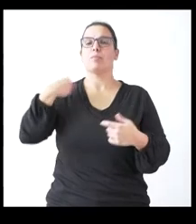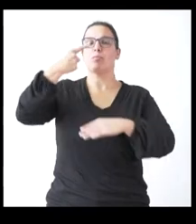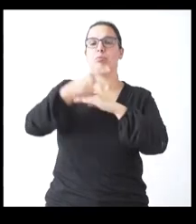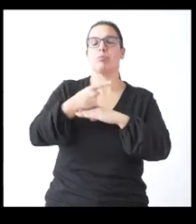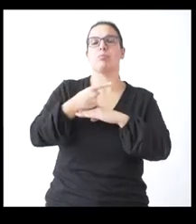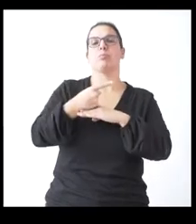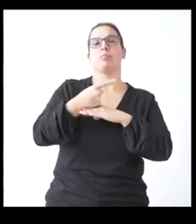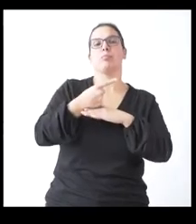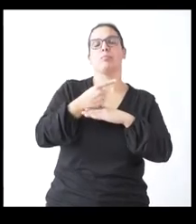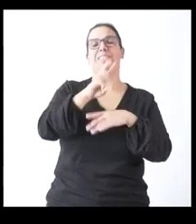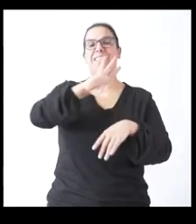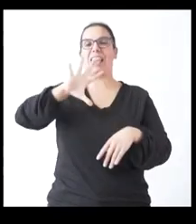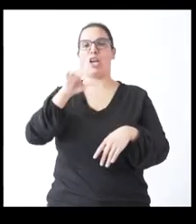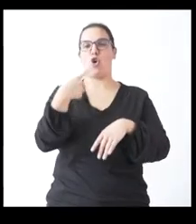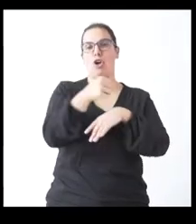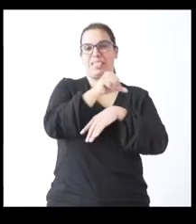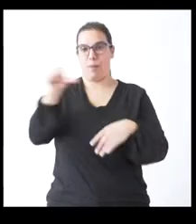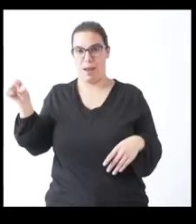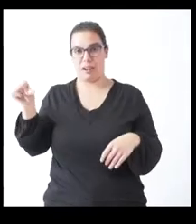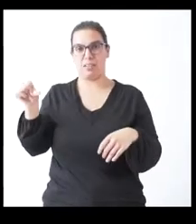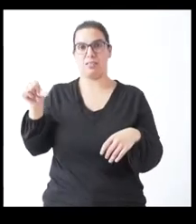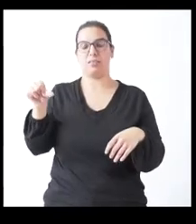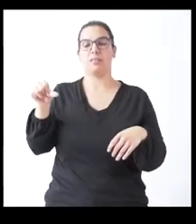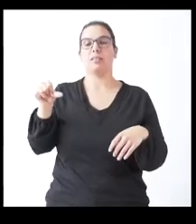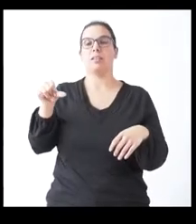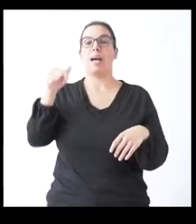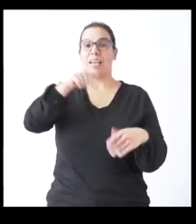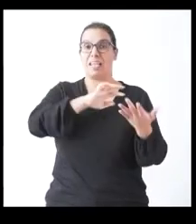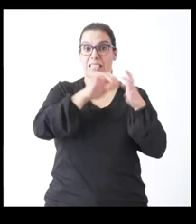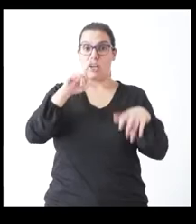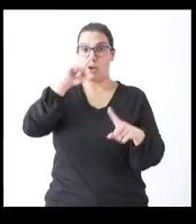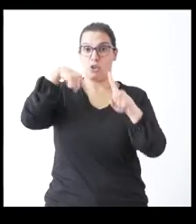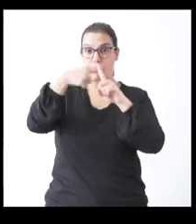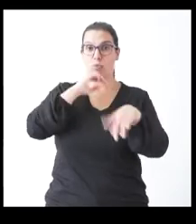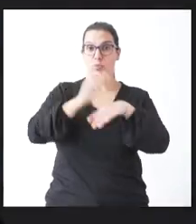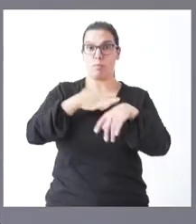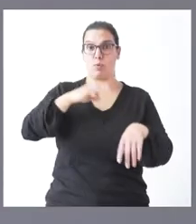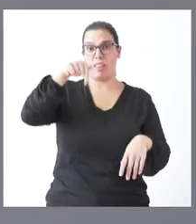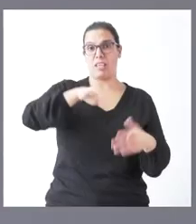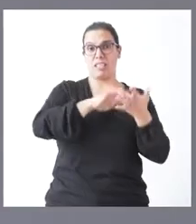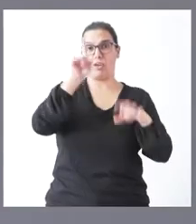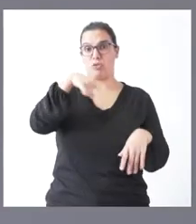es una cuestión pendiente en Castilla y león yo no sé si ven posible poderlo aplicar a partir del año que viene